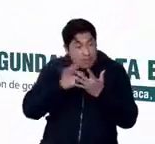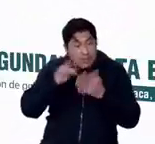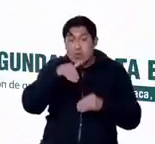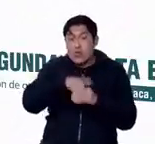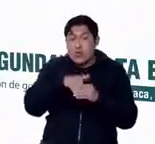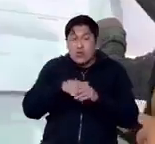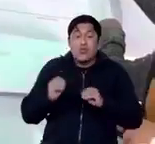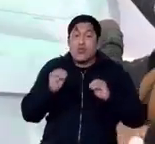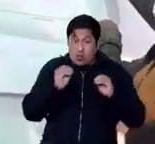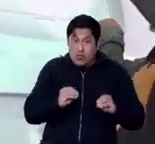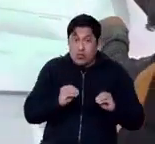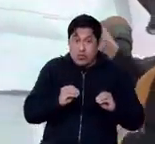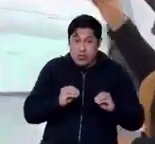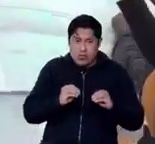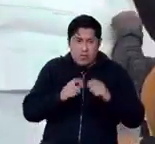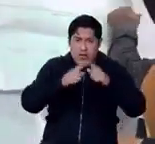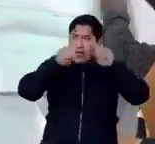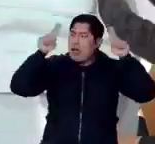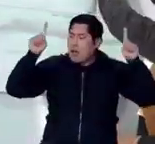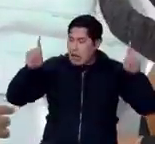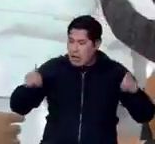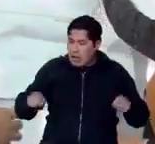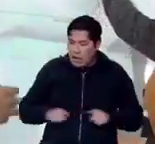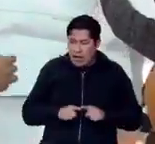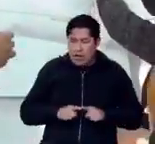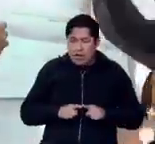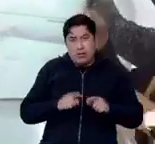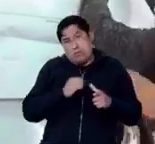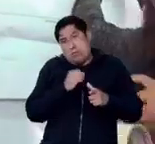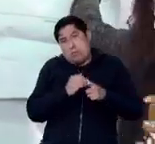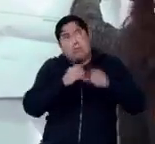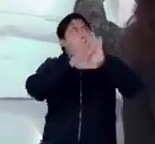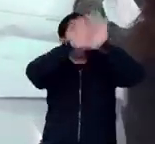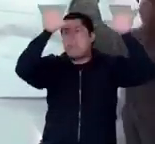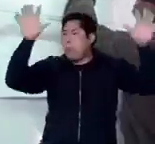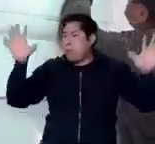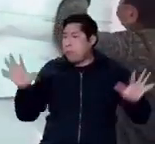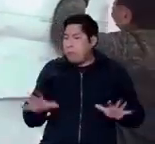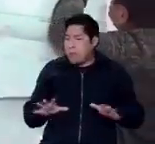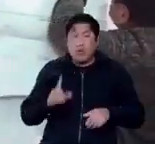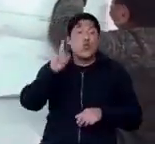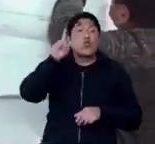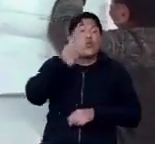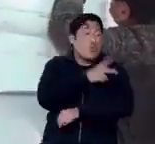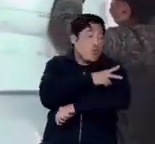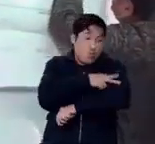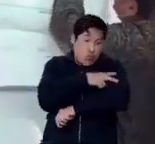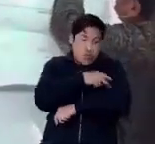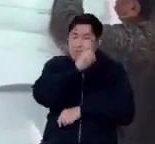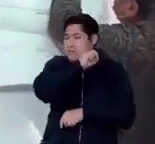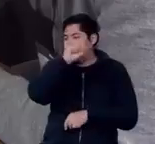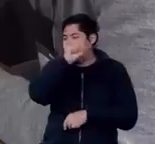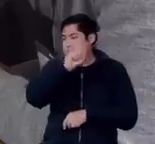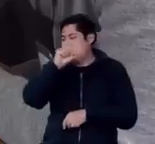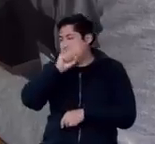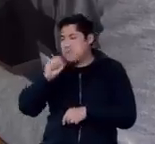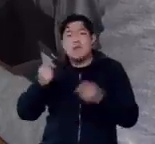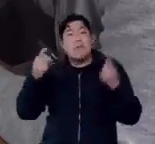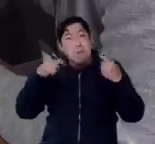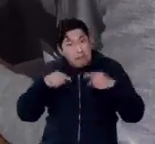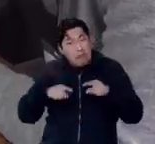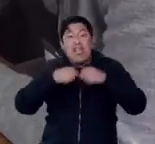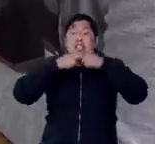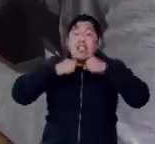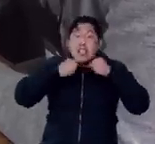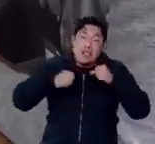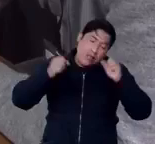Para el conteo de votos se debe colocar la hoja de trabajo grande en la pared o en una pizarra y debe ser llenada por uno de los vocales, mientras que